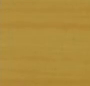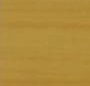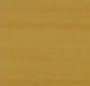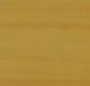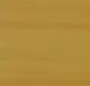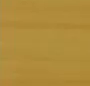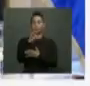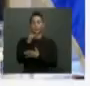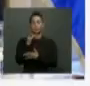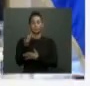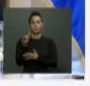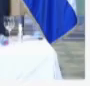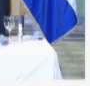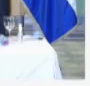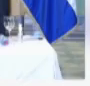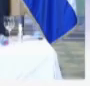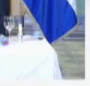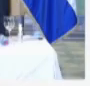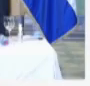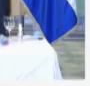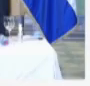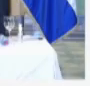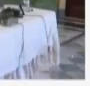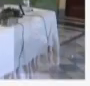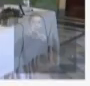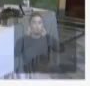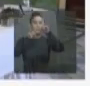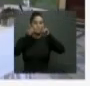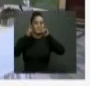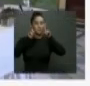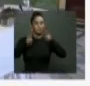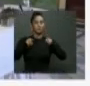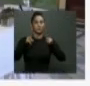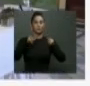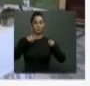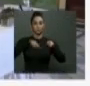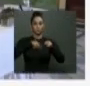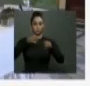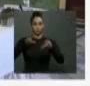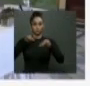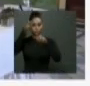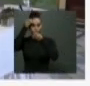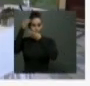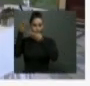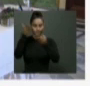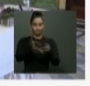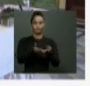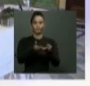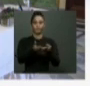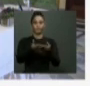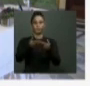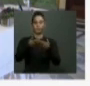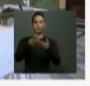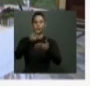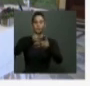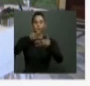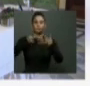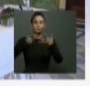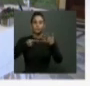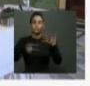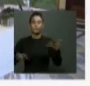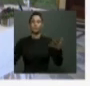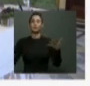dosis vacuna usted no tiene ninguna vacuna ese ayer salud pública estaba por vista al valle abre las puertas